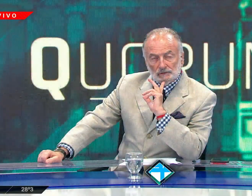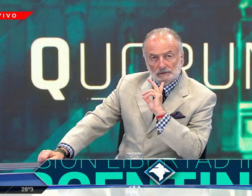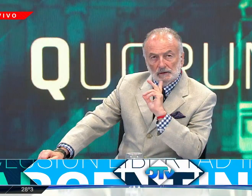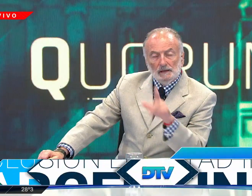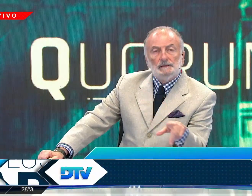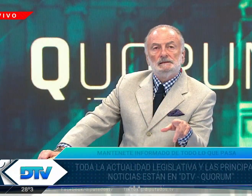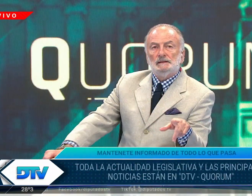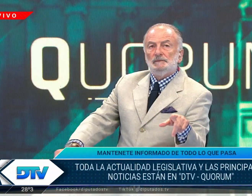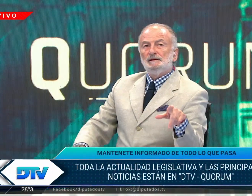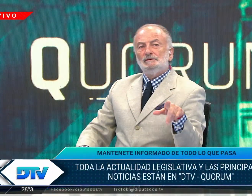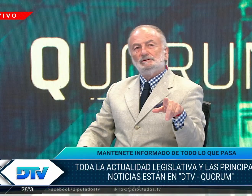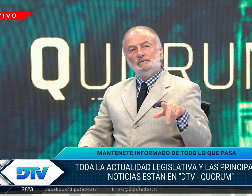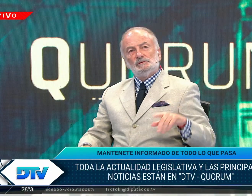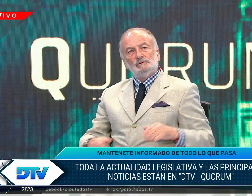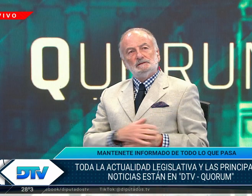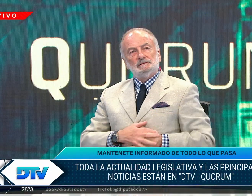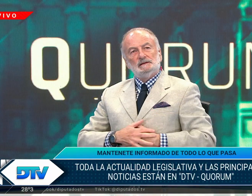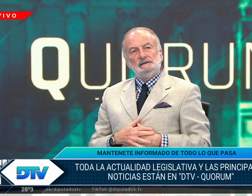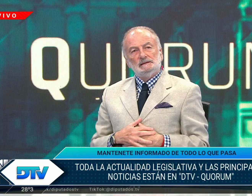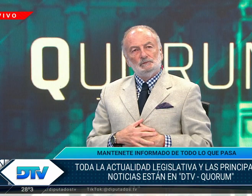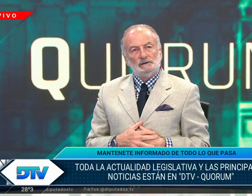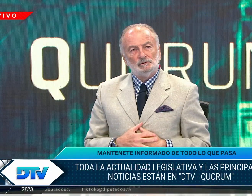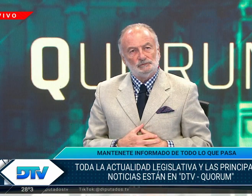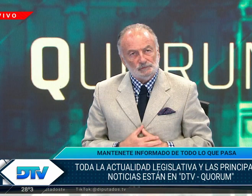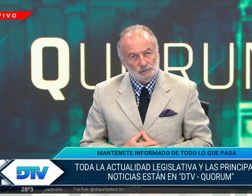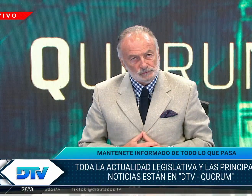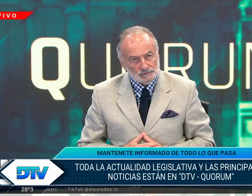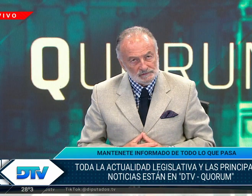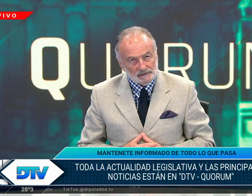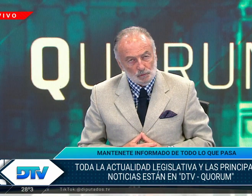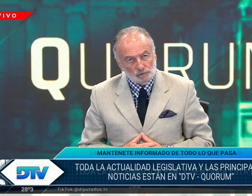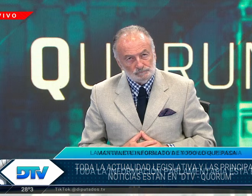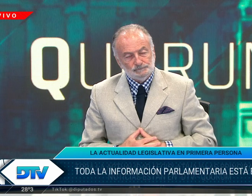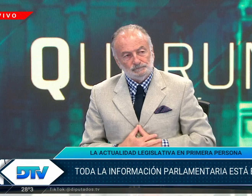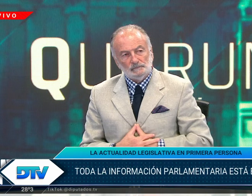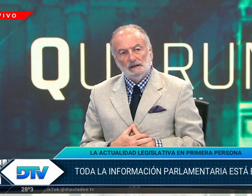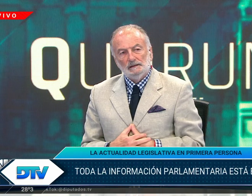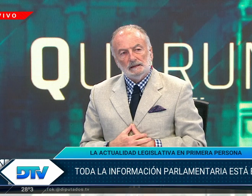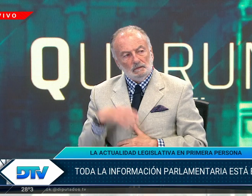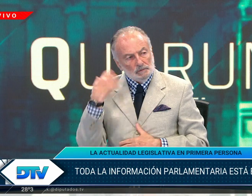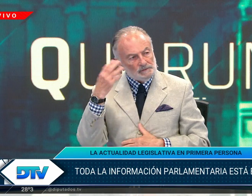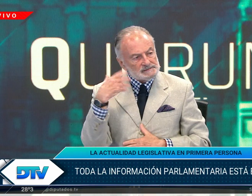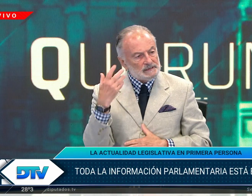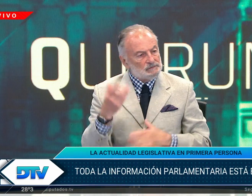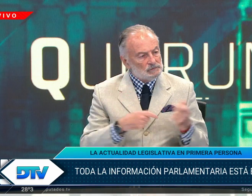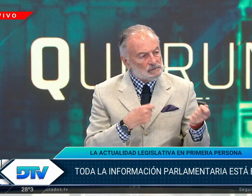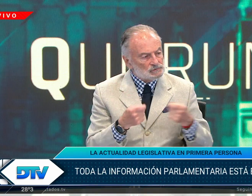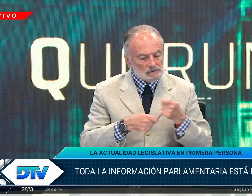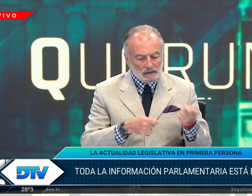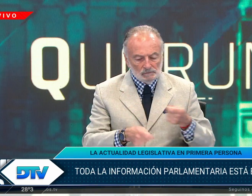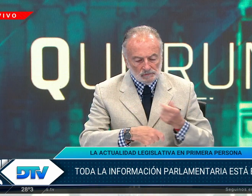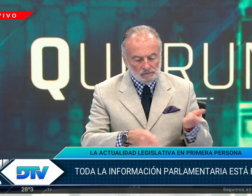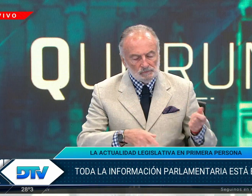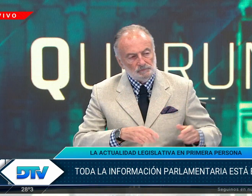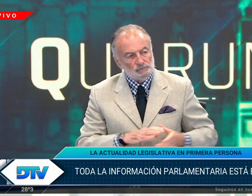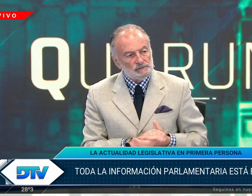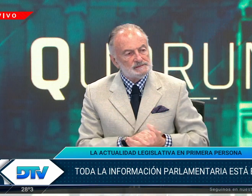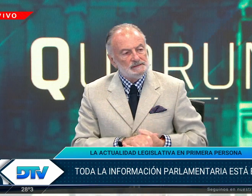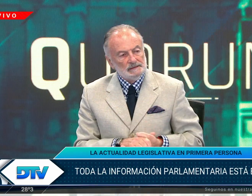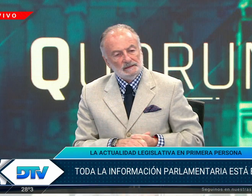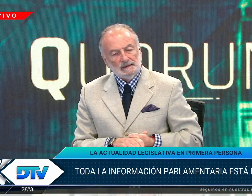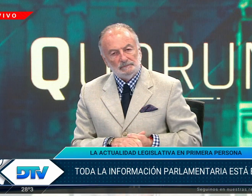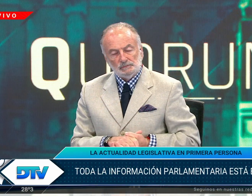Claro. Quien también, ¿cómo te va? Aquí estamos reencontrándonos en Quórum. Estábamos pensando, incluso estábamos tomando